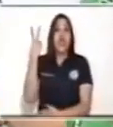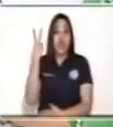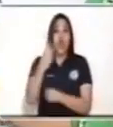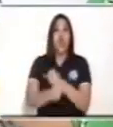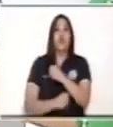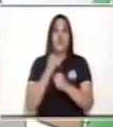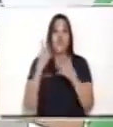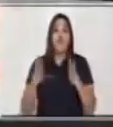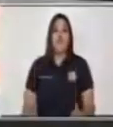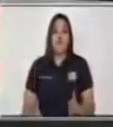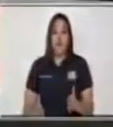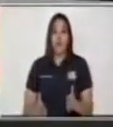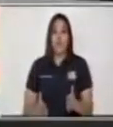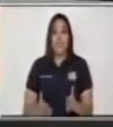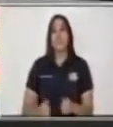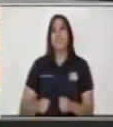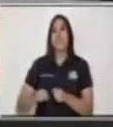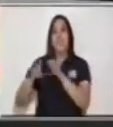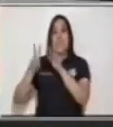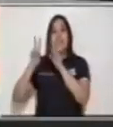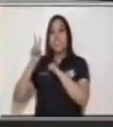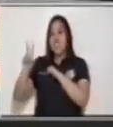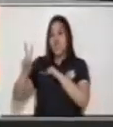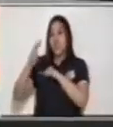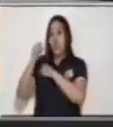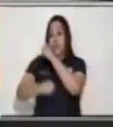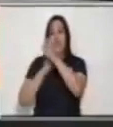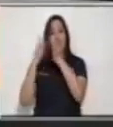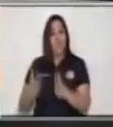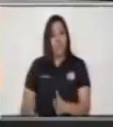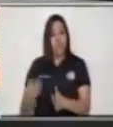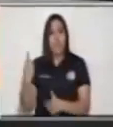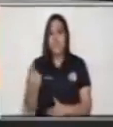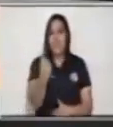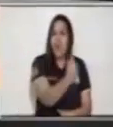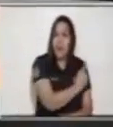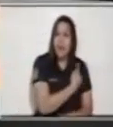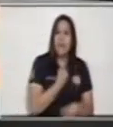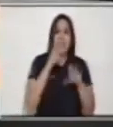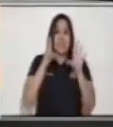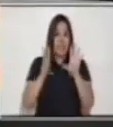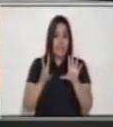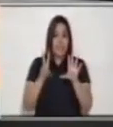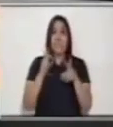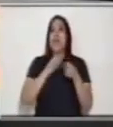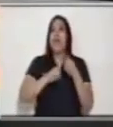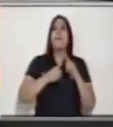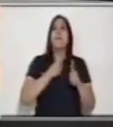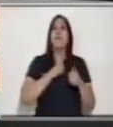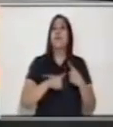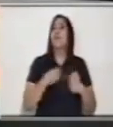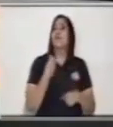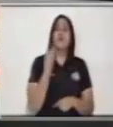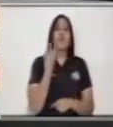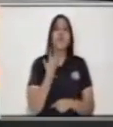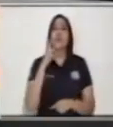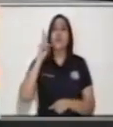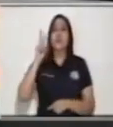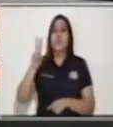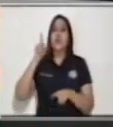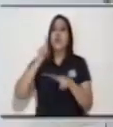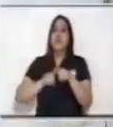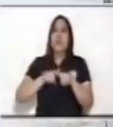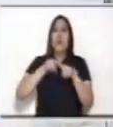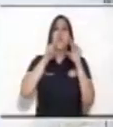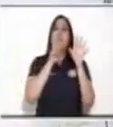Dos frutas por siete amigos, ¿cuánto es? Dos, cuatro, seis,